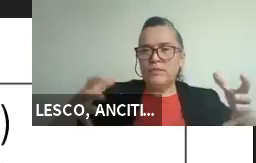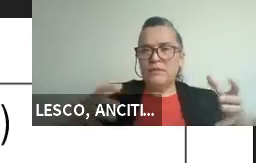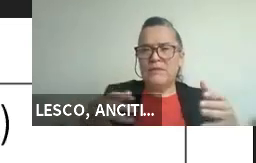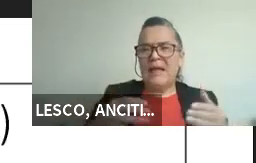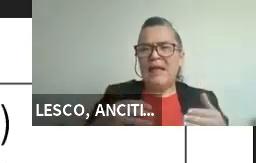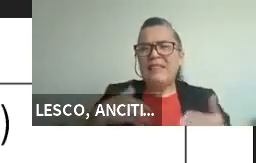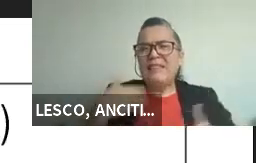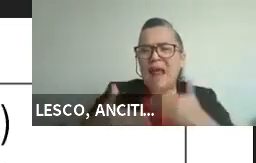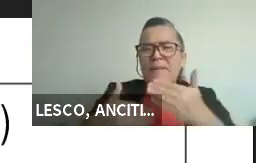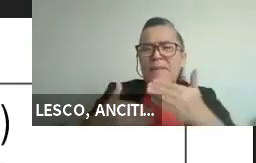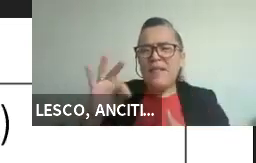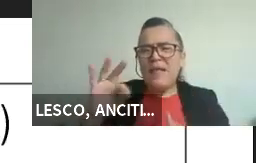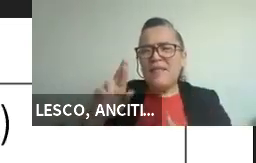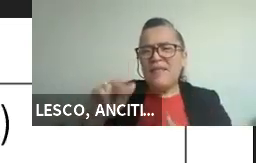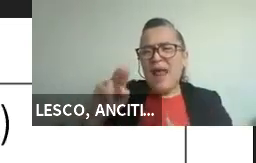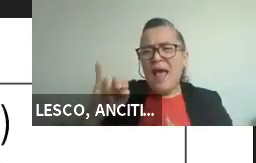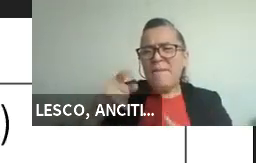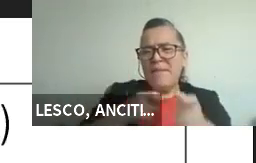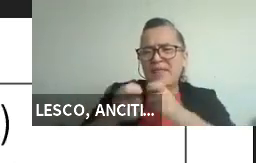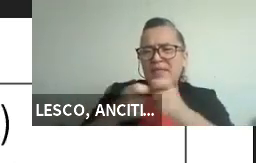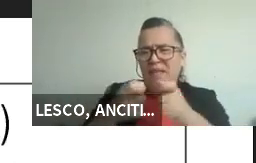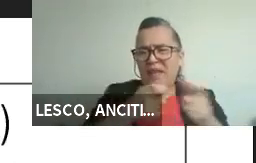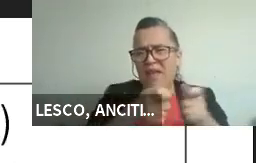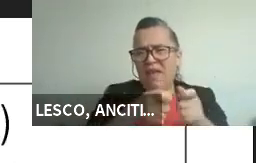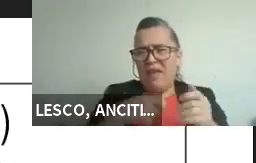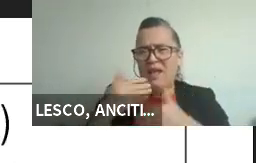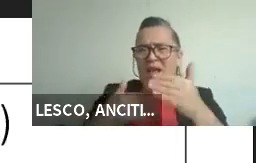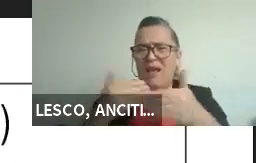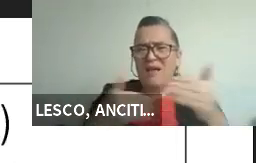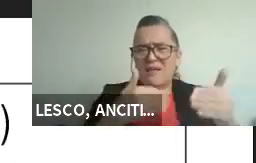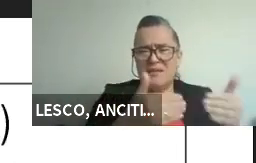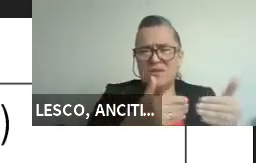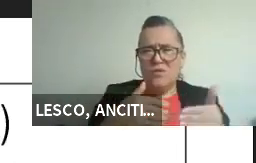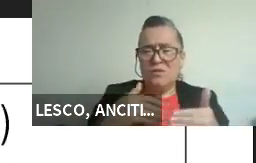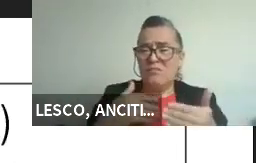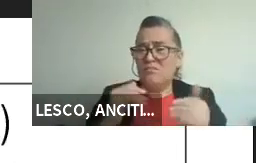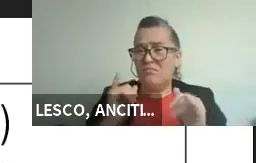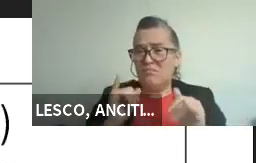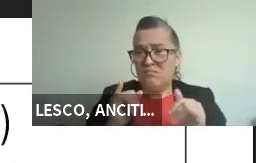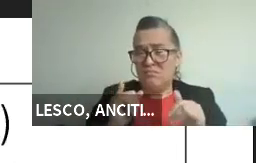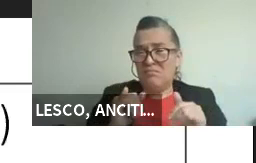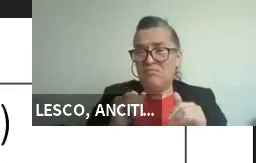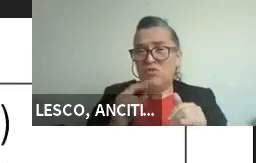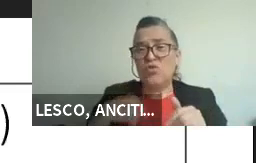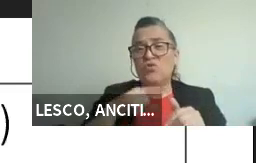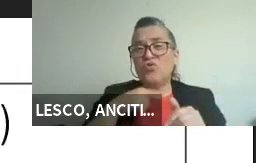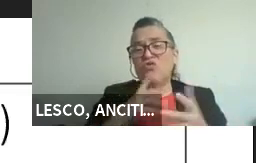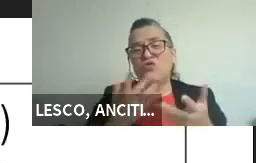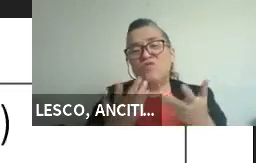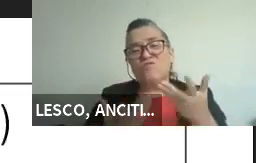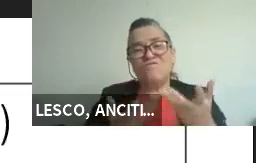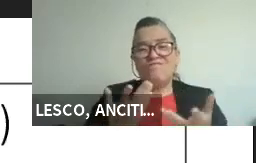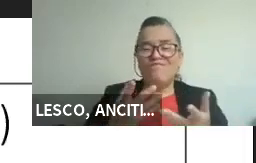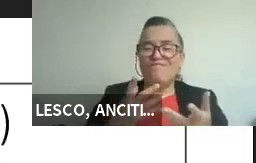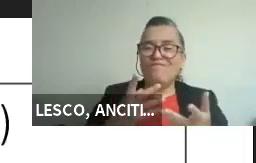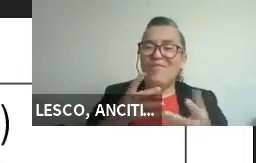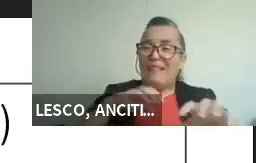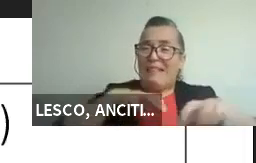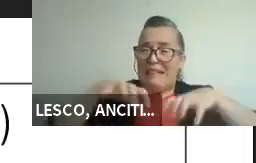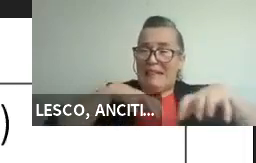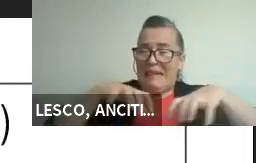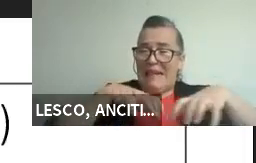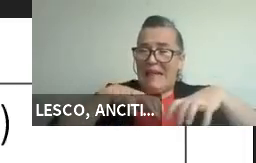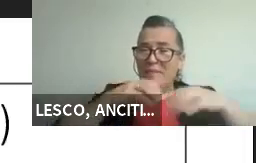lógico de tipo administrativo en la gestión de muchos de los procesos hemos introducido dinámicas más de carácter